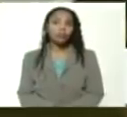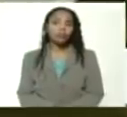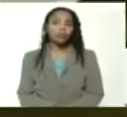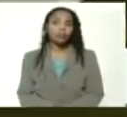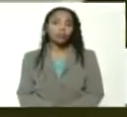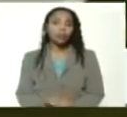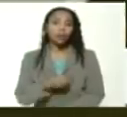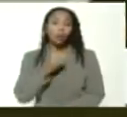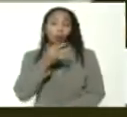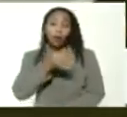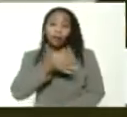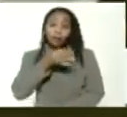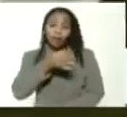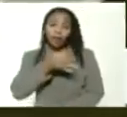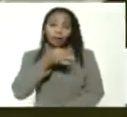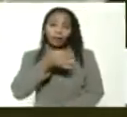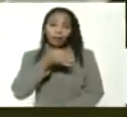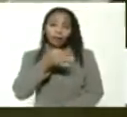Buenas tardes,